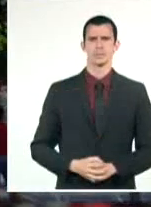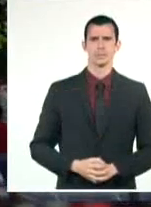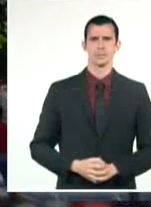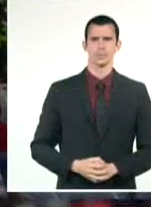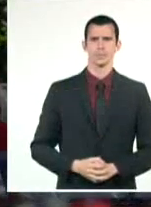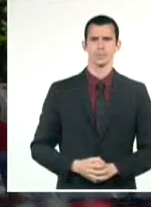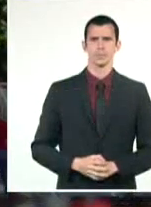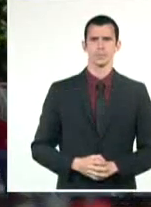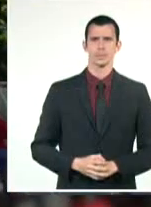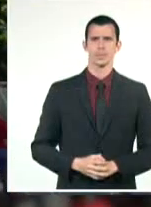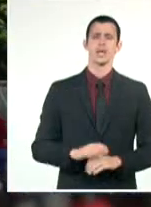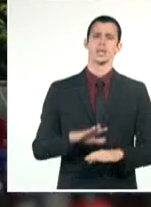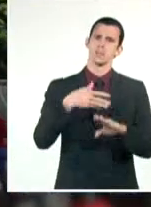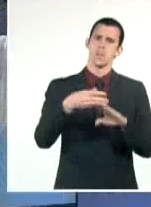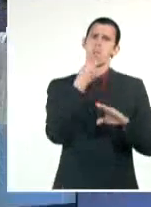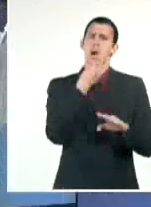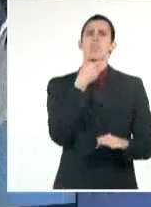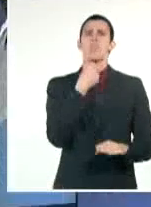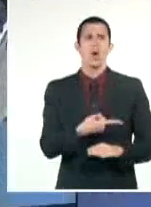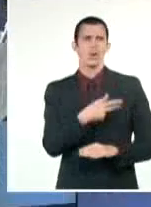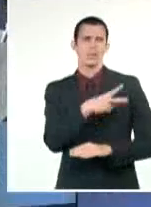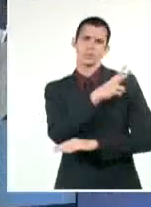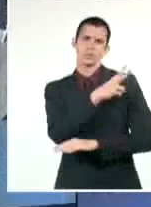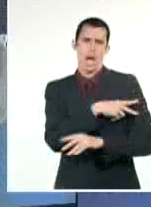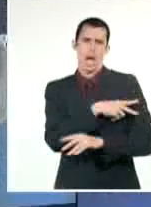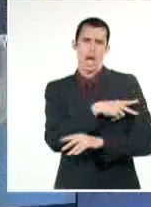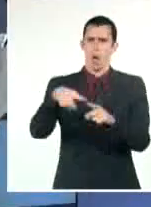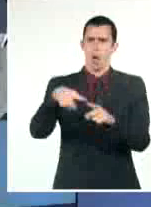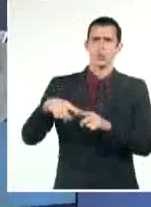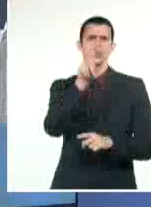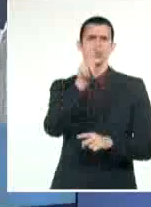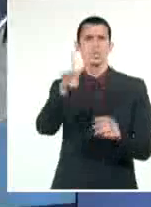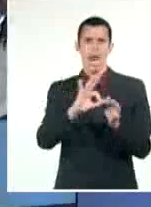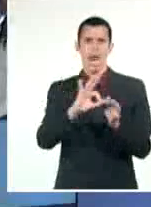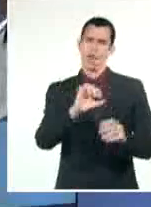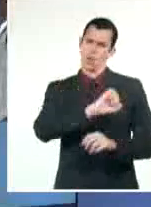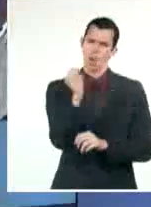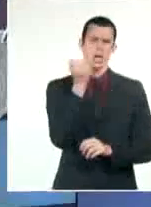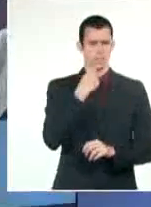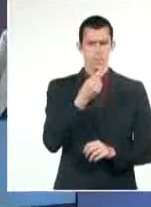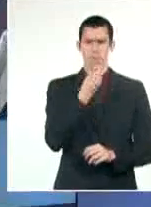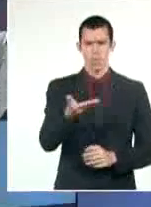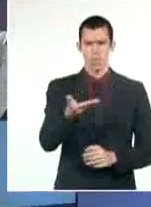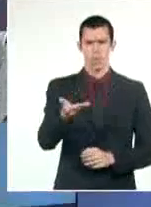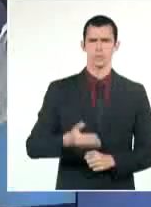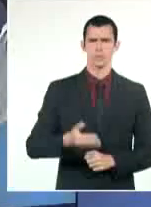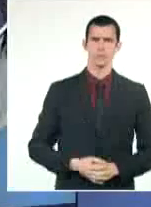educación secundaria y facultad obrero campesina. Finalizan así las breves nacionales.